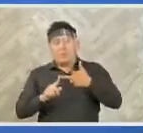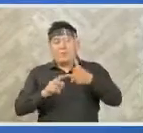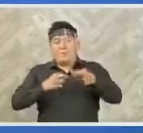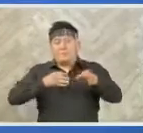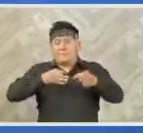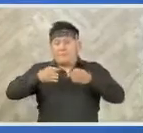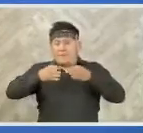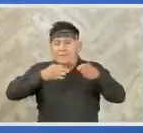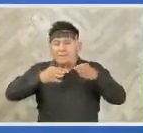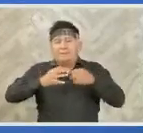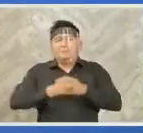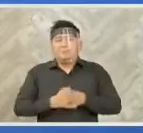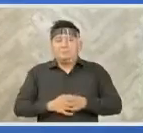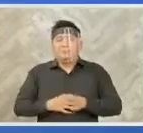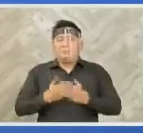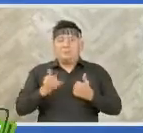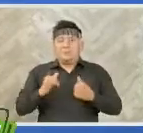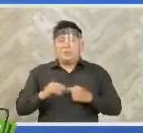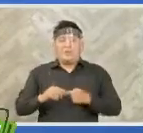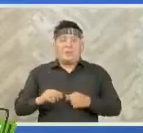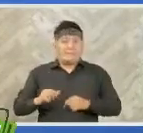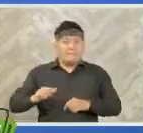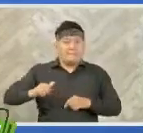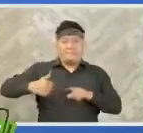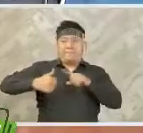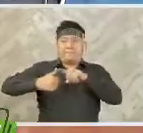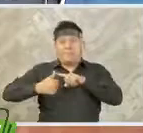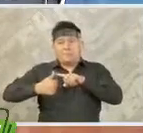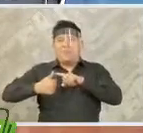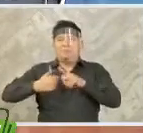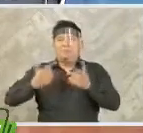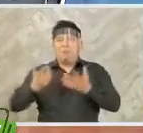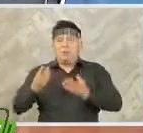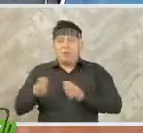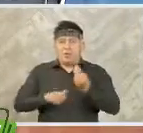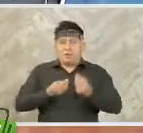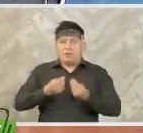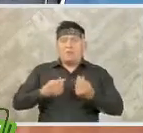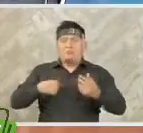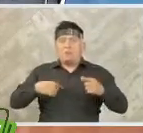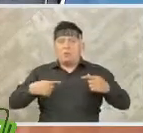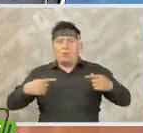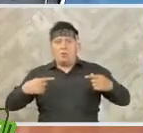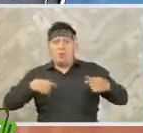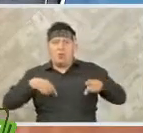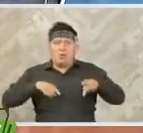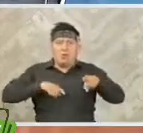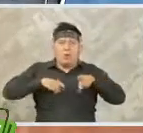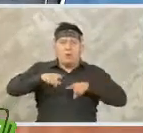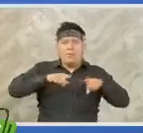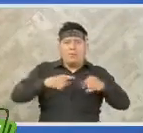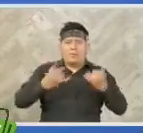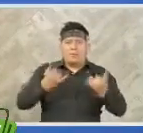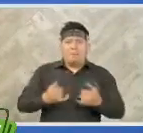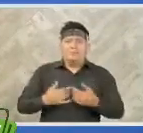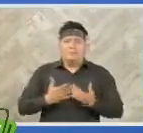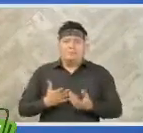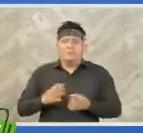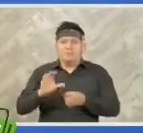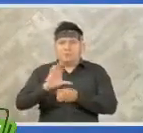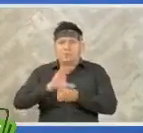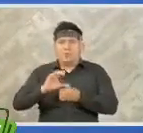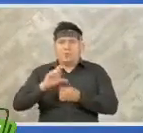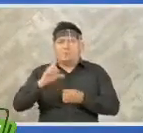de abordar el primer componente que tiene que ver con la productividad y la competitividad de nuestro municipio. Sin embargo, vamos